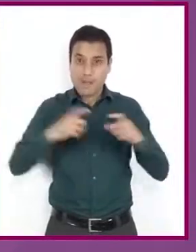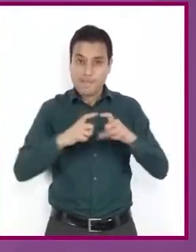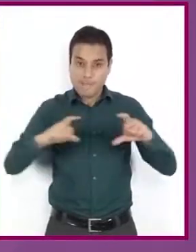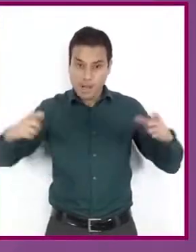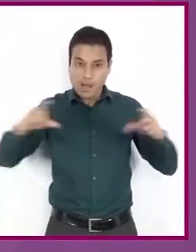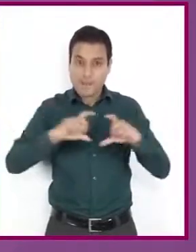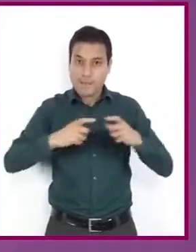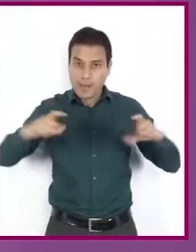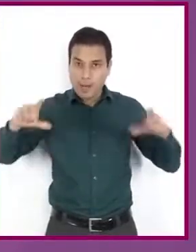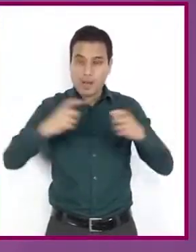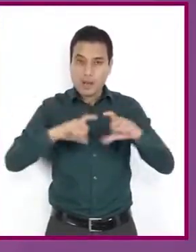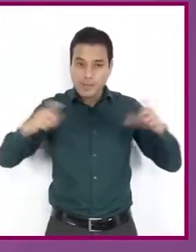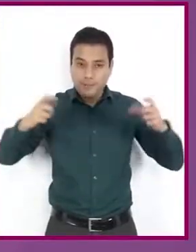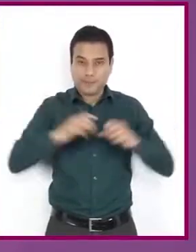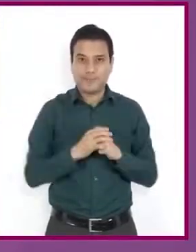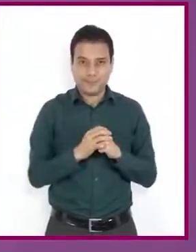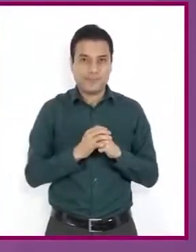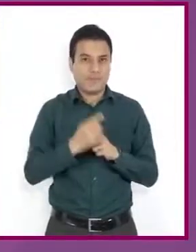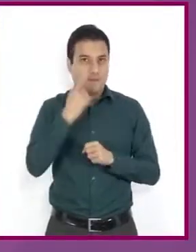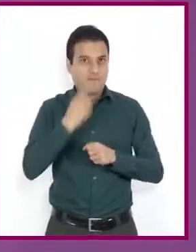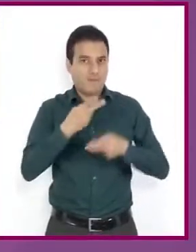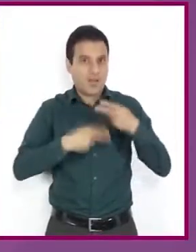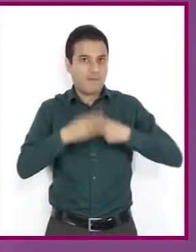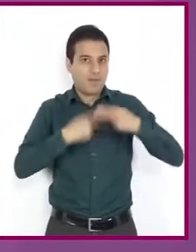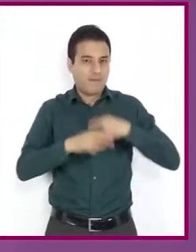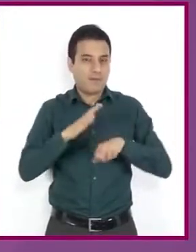se desplazan generando otros de mayor tamaño.